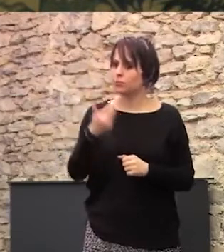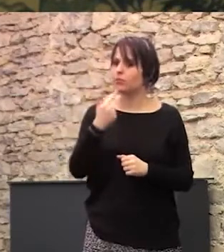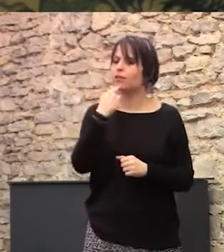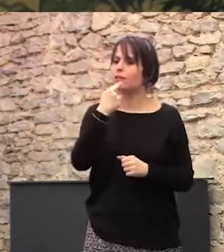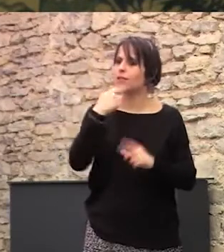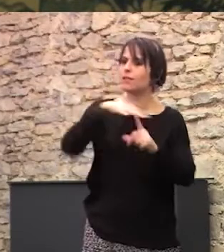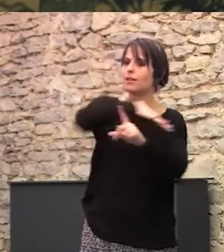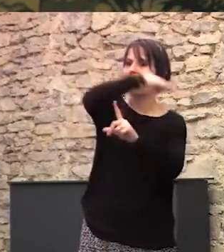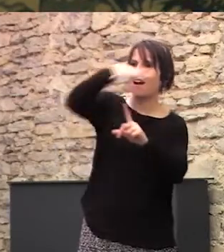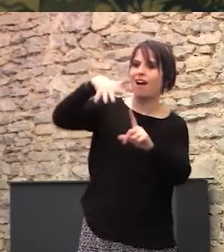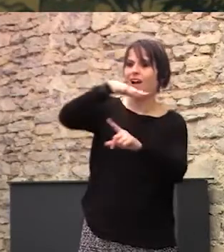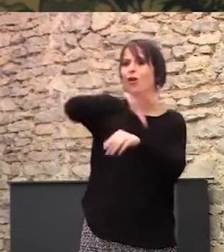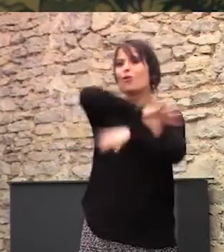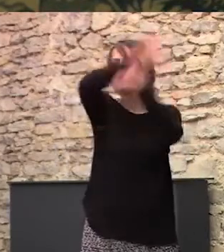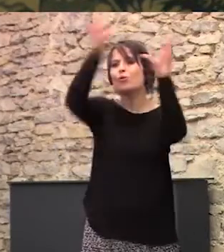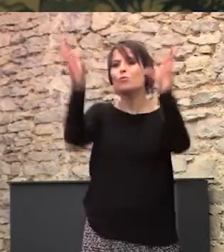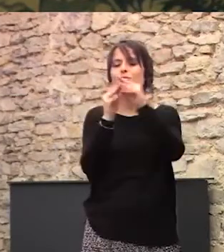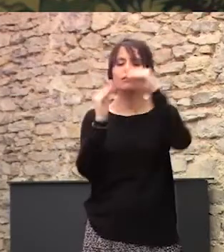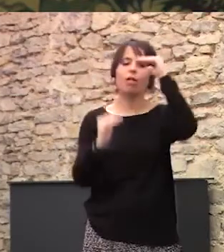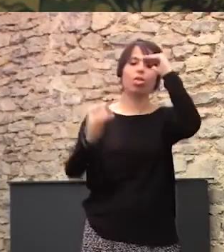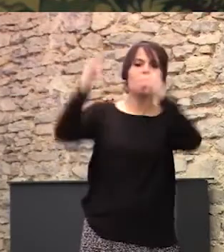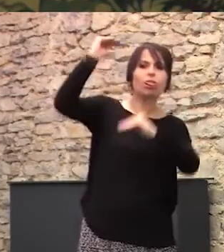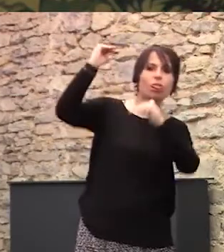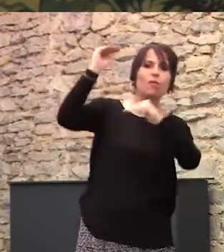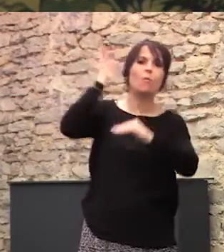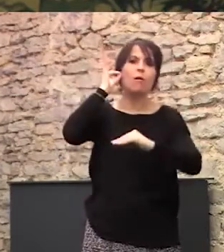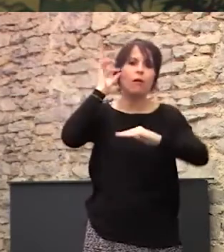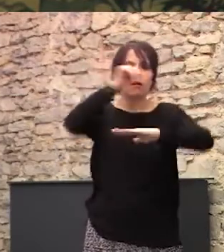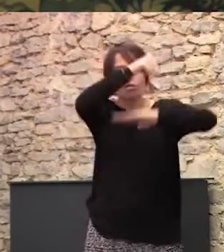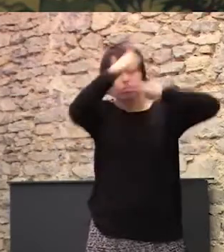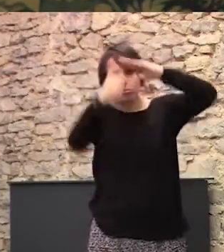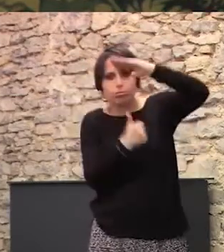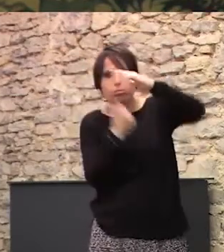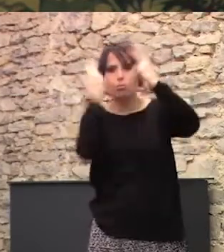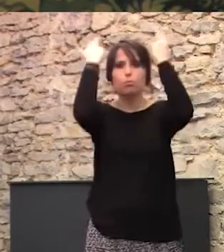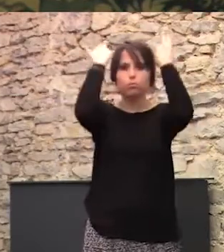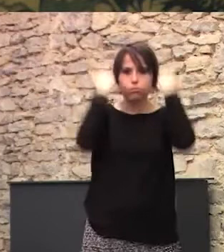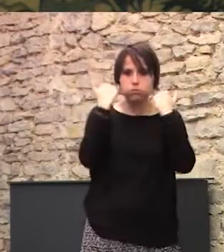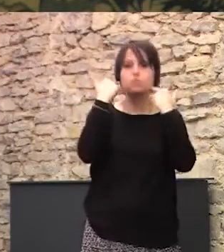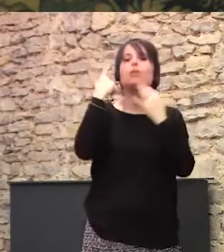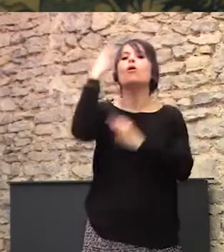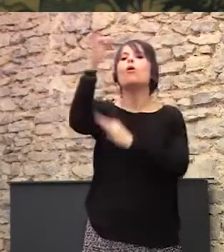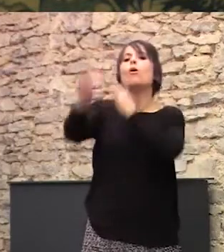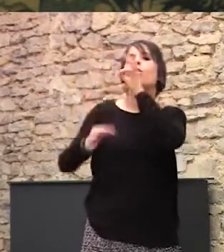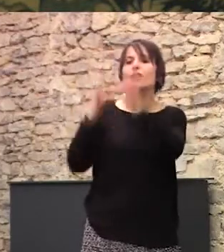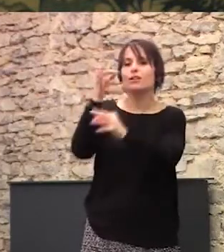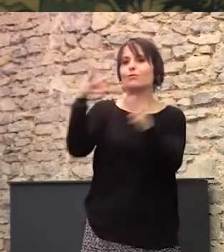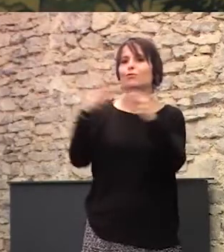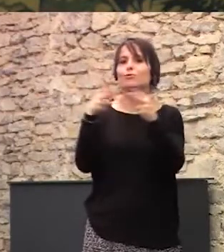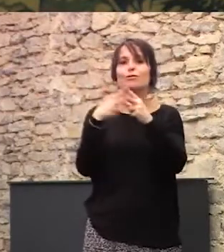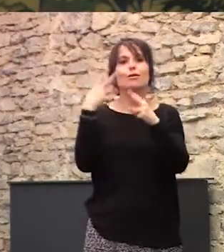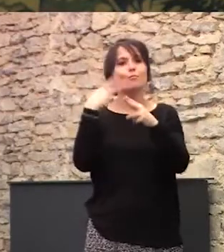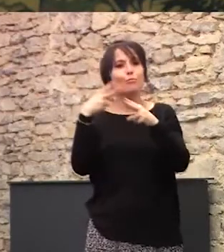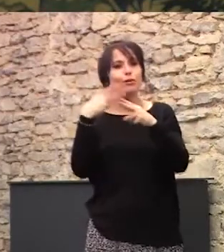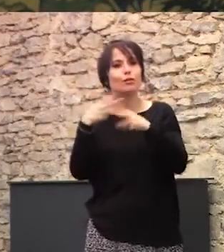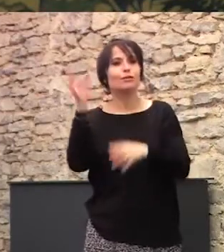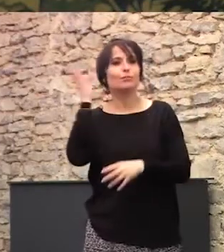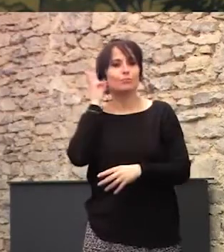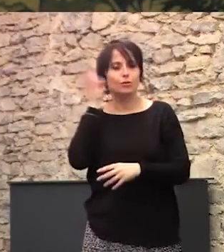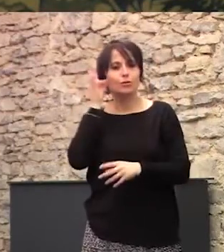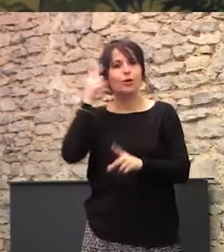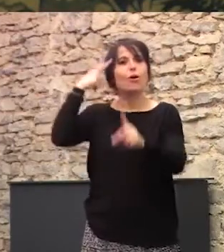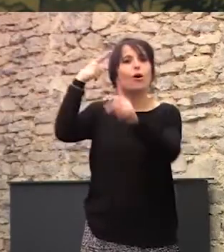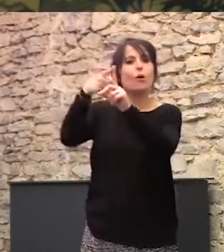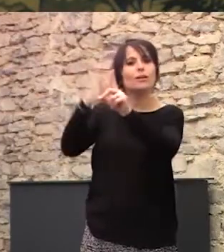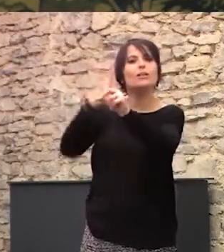contexto global de desigualdad y subordinación de las mujeres, la organización social y política de las mujeres, ¿no? Para la vindicación